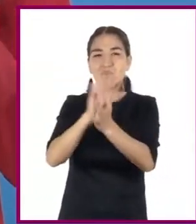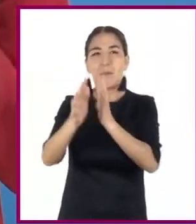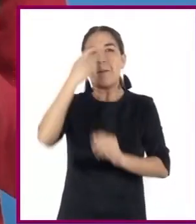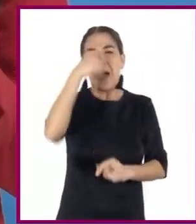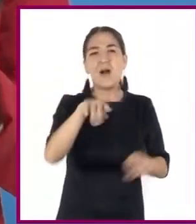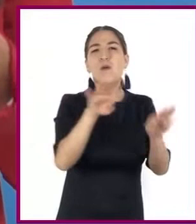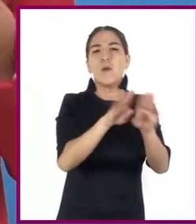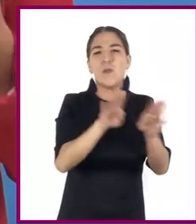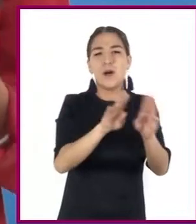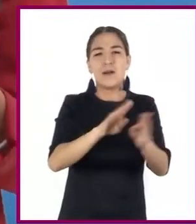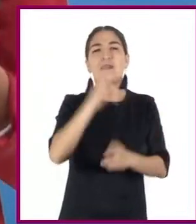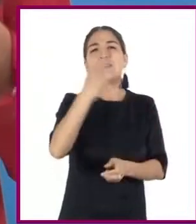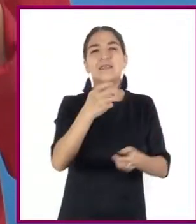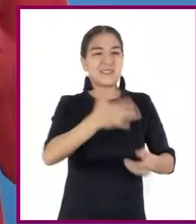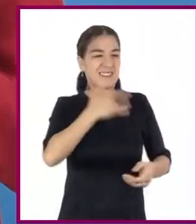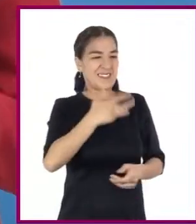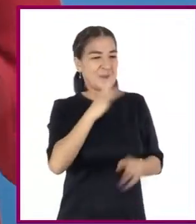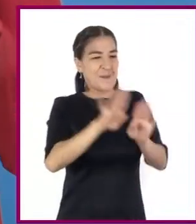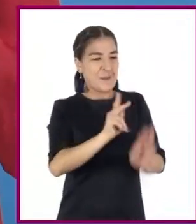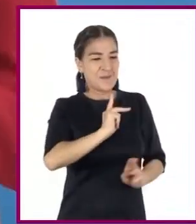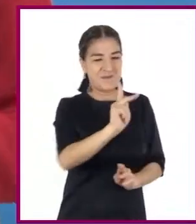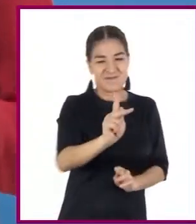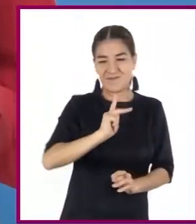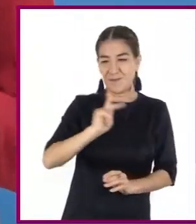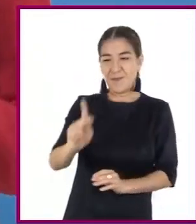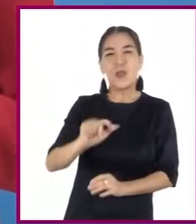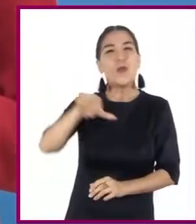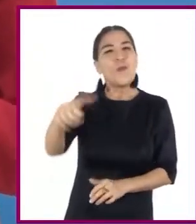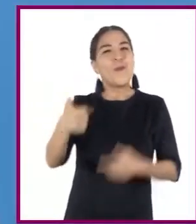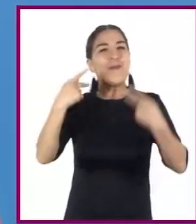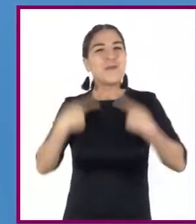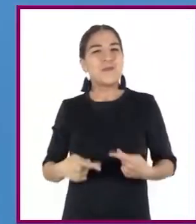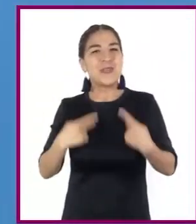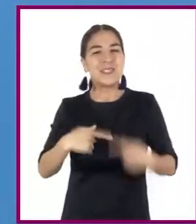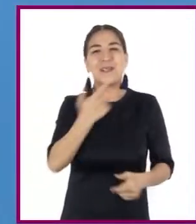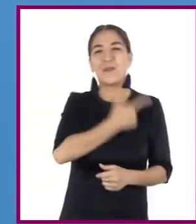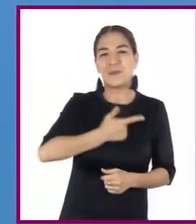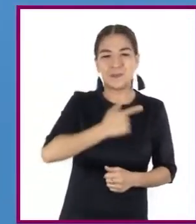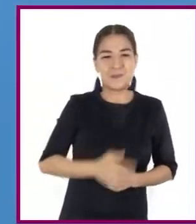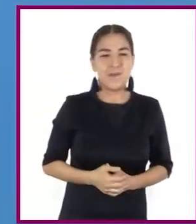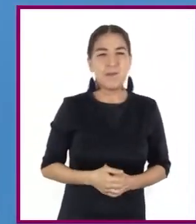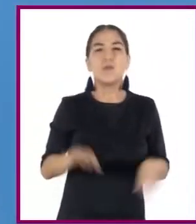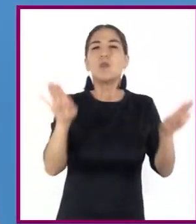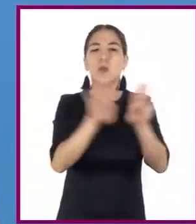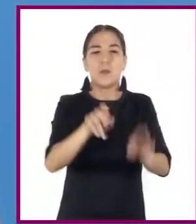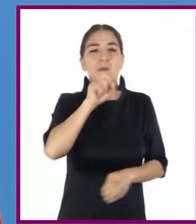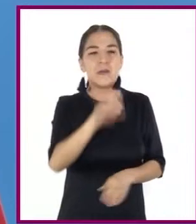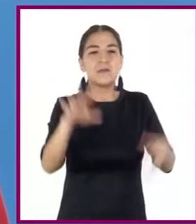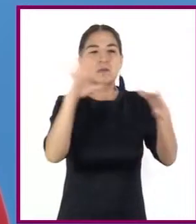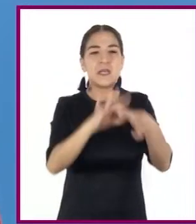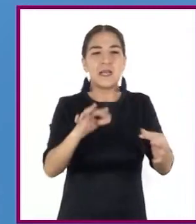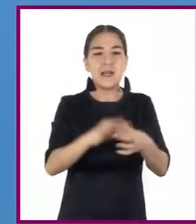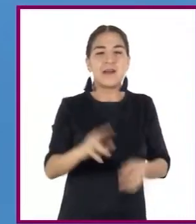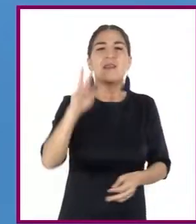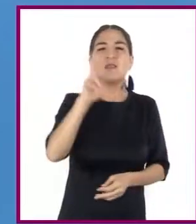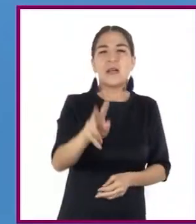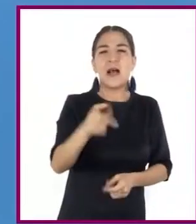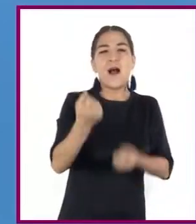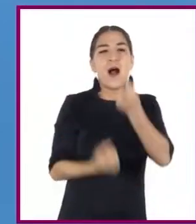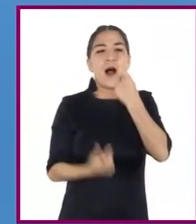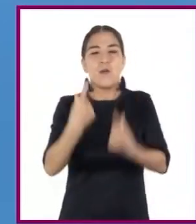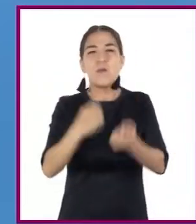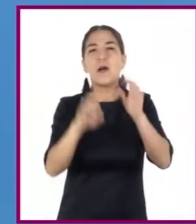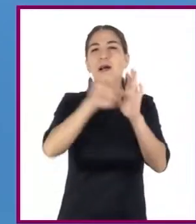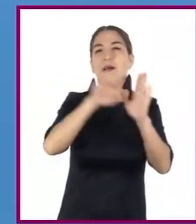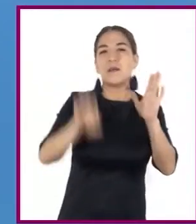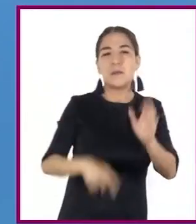permite sentirse semejantes a otras personas. Visualizaremos y escucharemos algunos